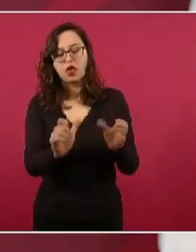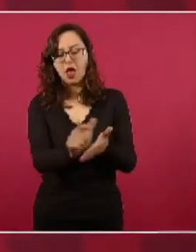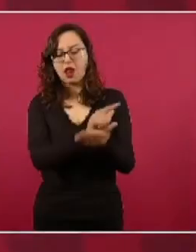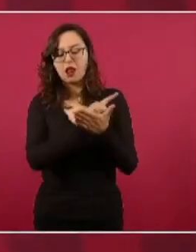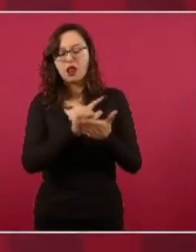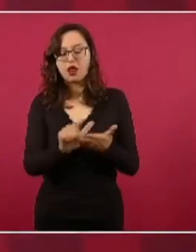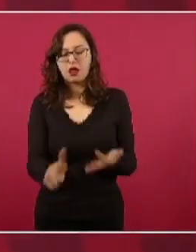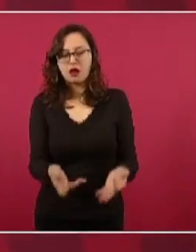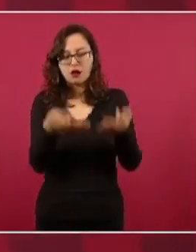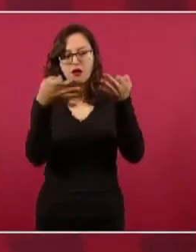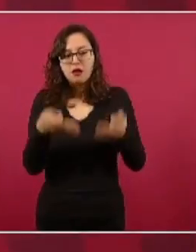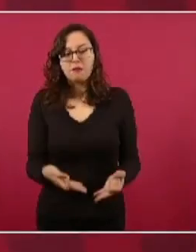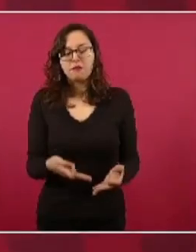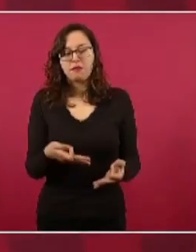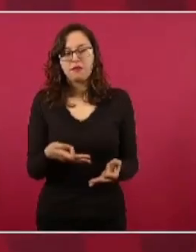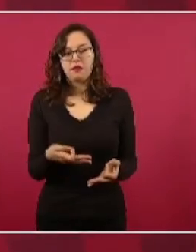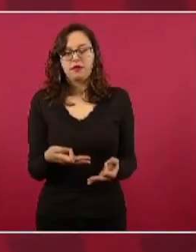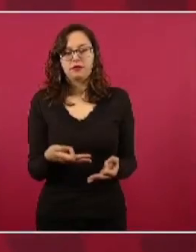que no